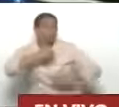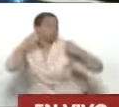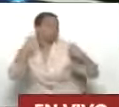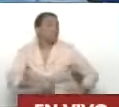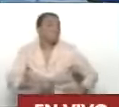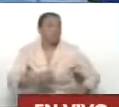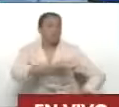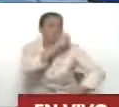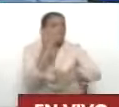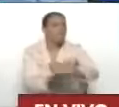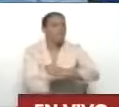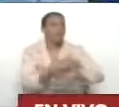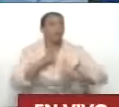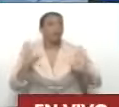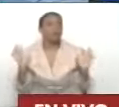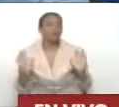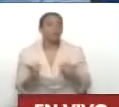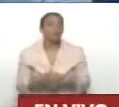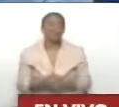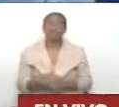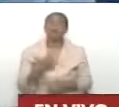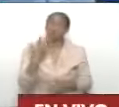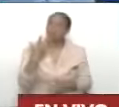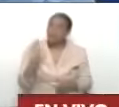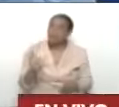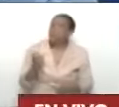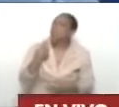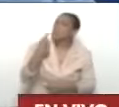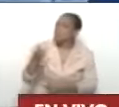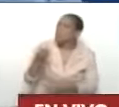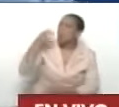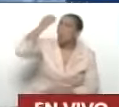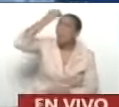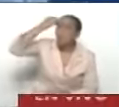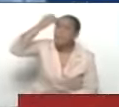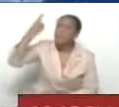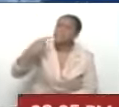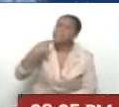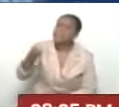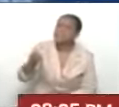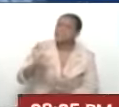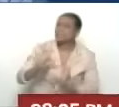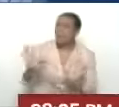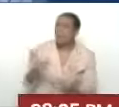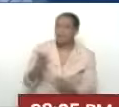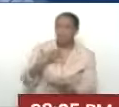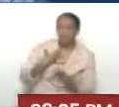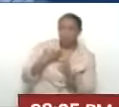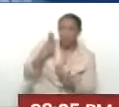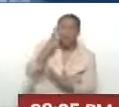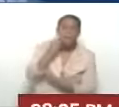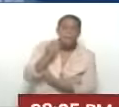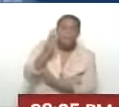se llama. ¿Verdad? Sí, señor. Fíjate, yo te puedo decir algo que experimento todos los